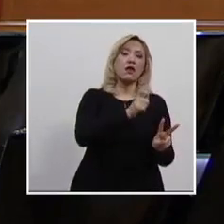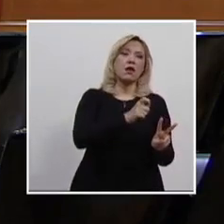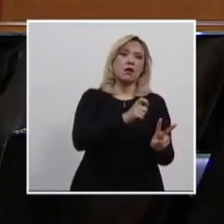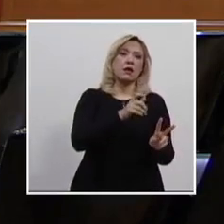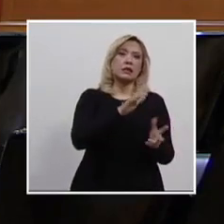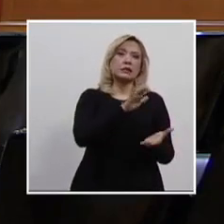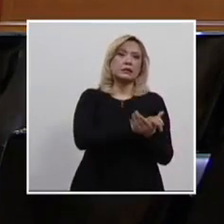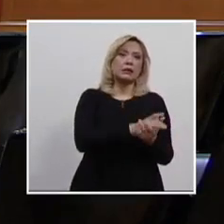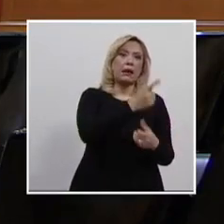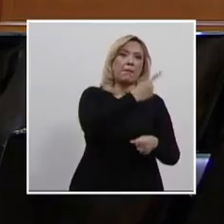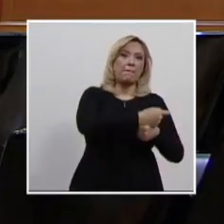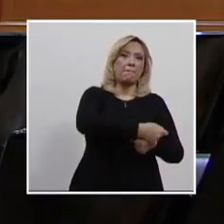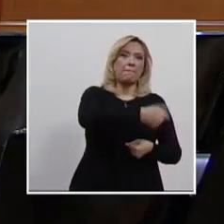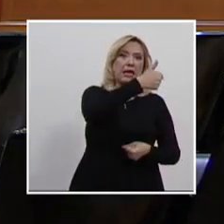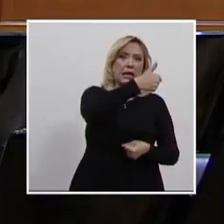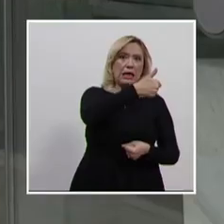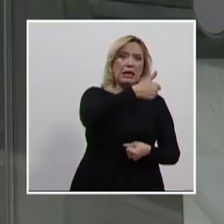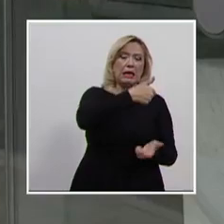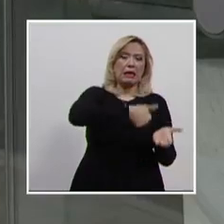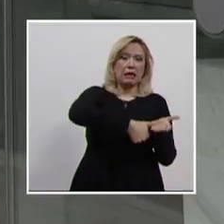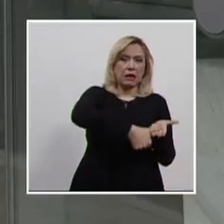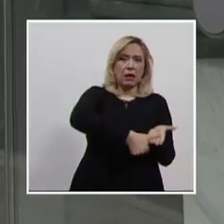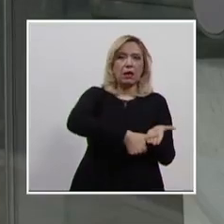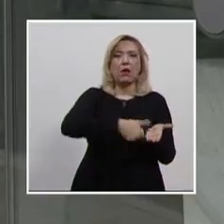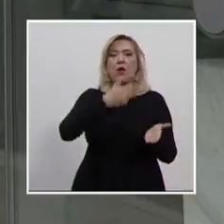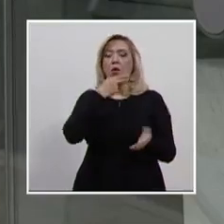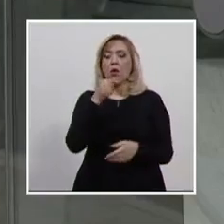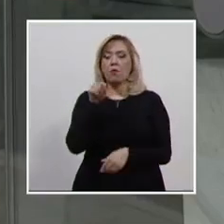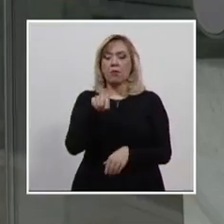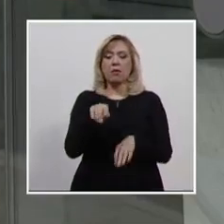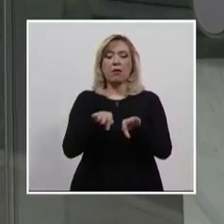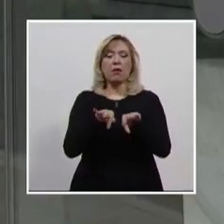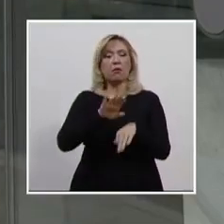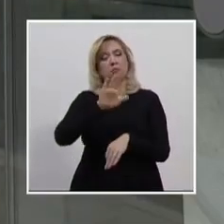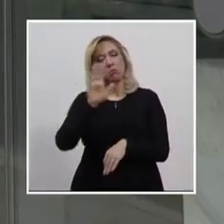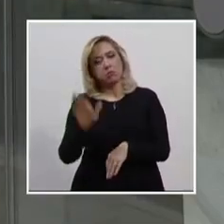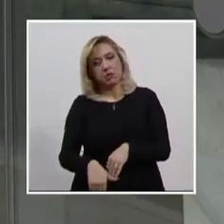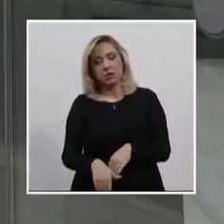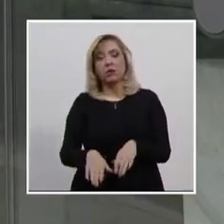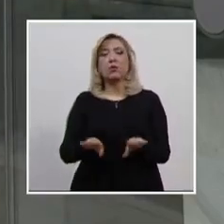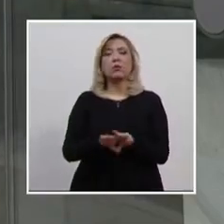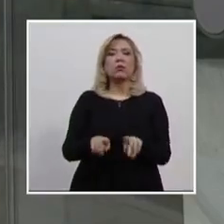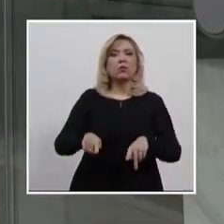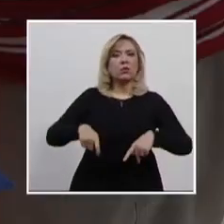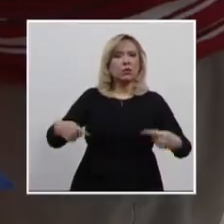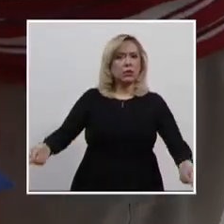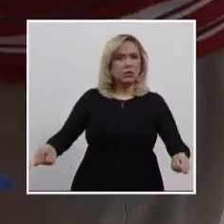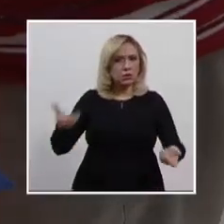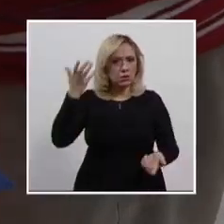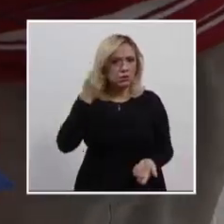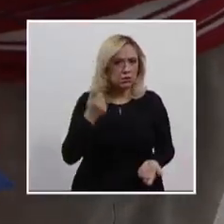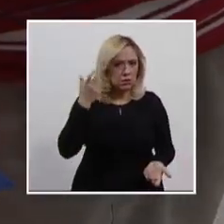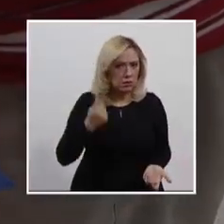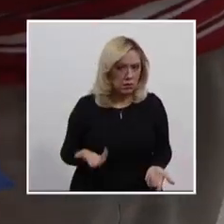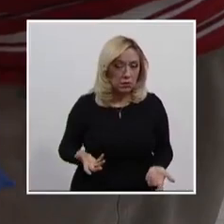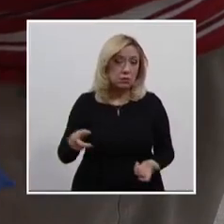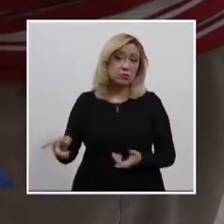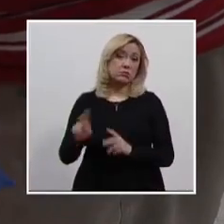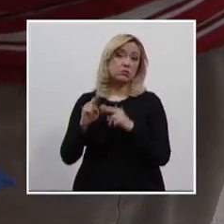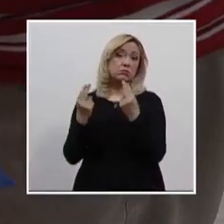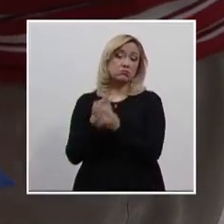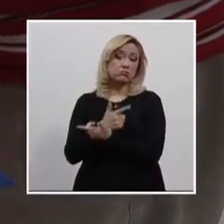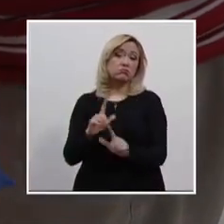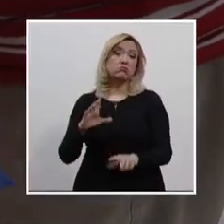la muerte del trabajador asegurado. Destacó que resulta válido el reconocimiento de una relación de hecho, como lo es el concubinato.